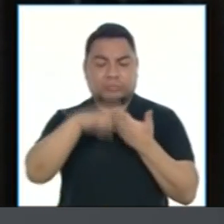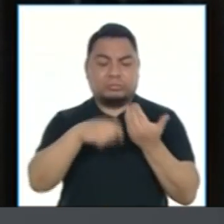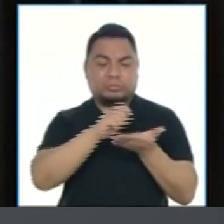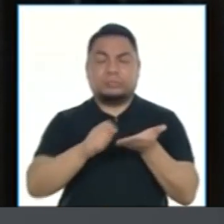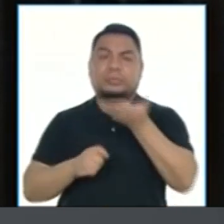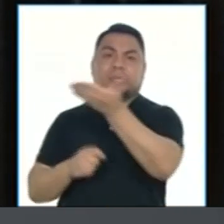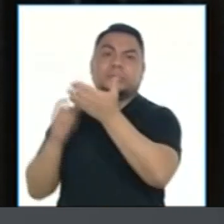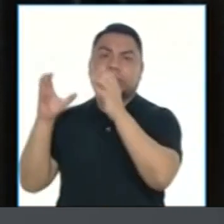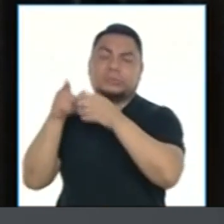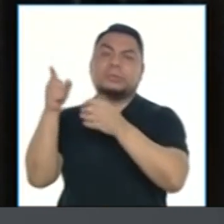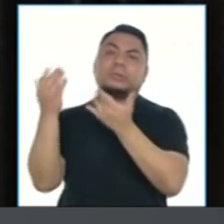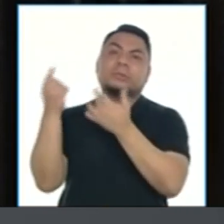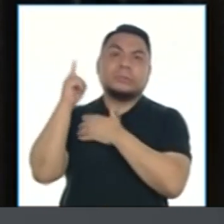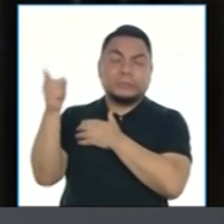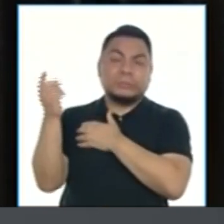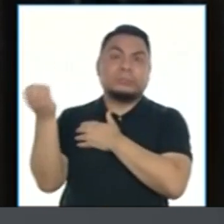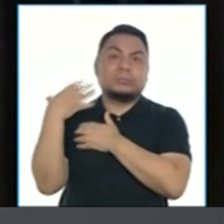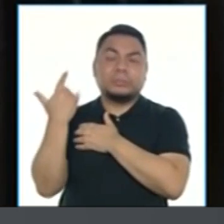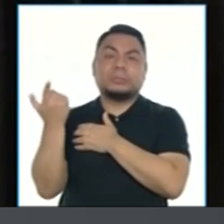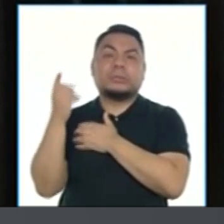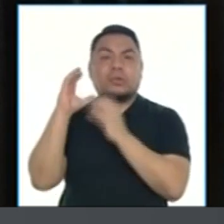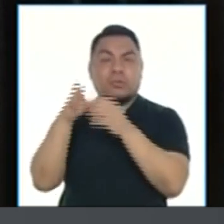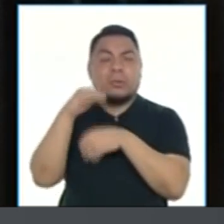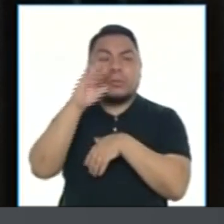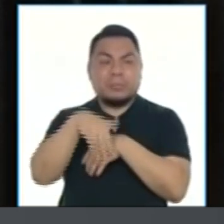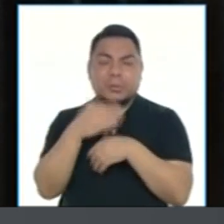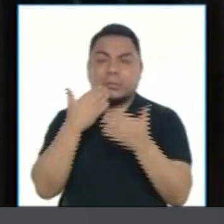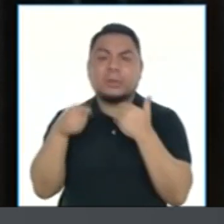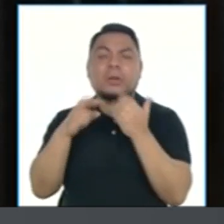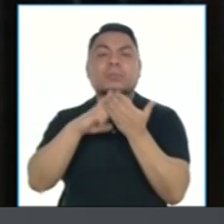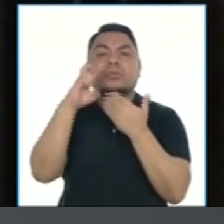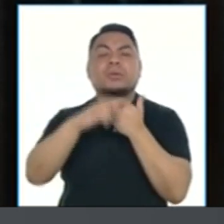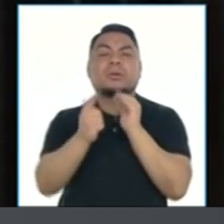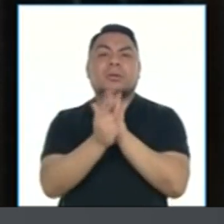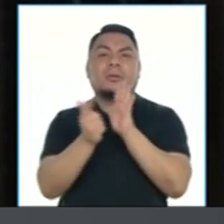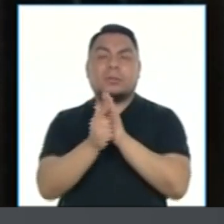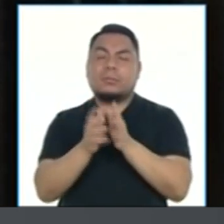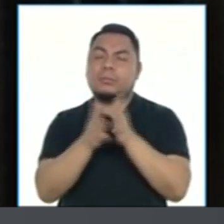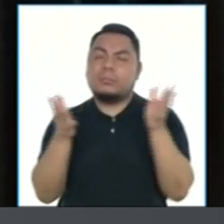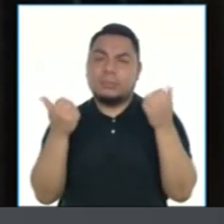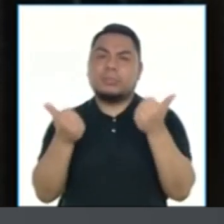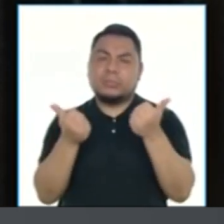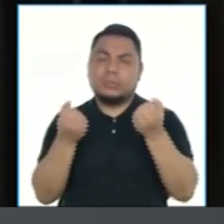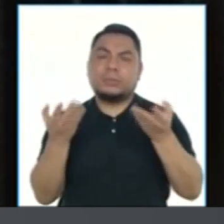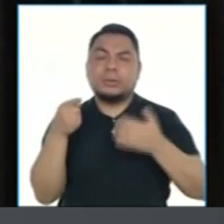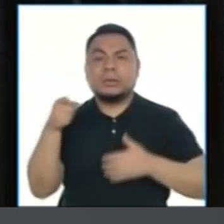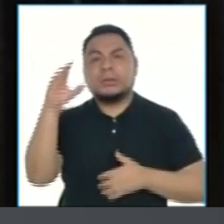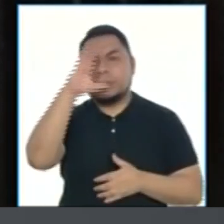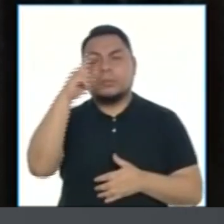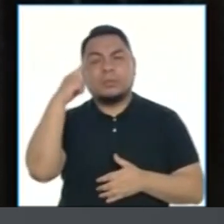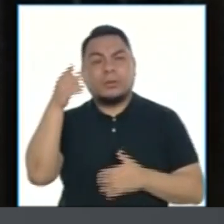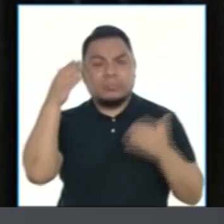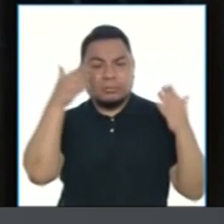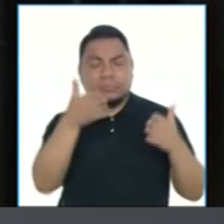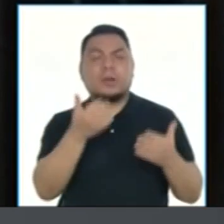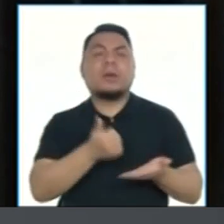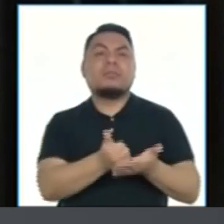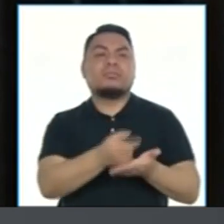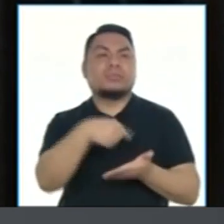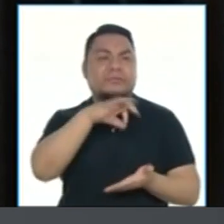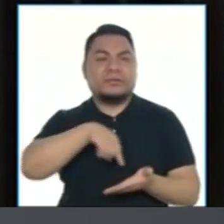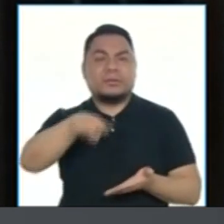estar sujetos a las convocatorias del Congreso. Es un proyecto de ley bastante prudente, que lo que busca es ser focalizados